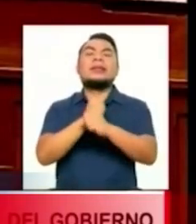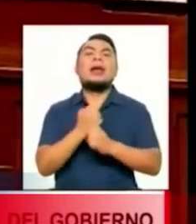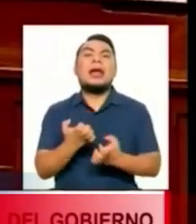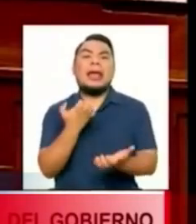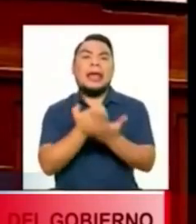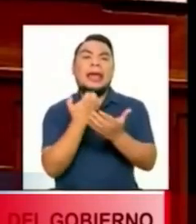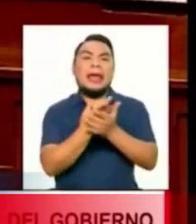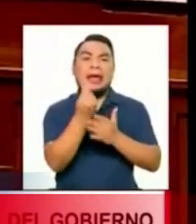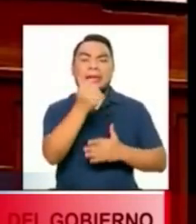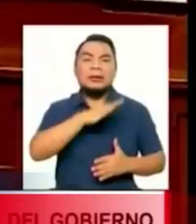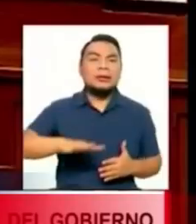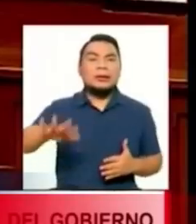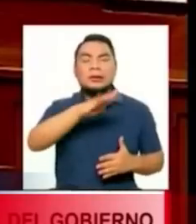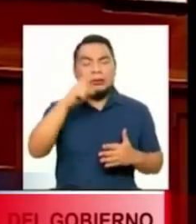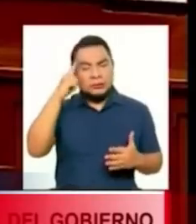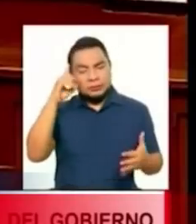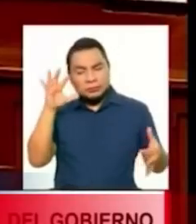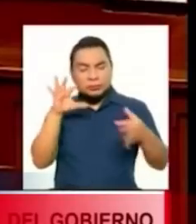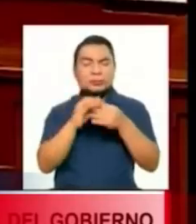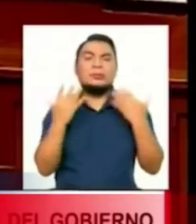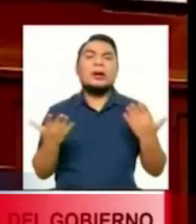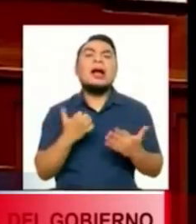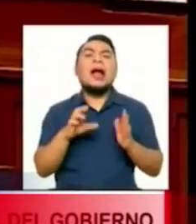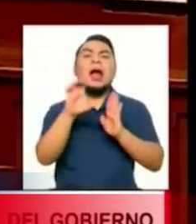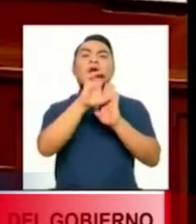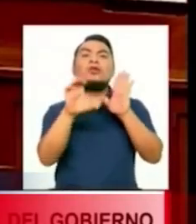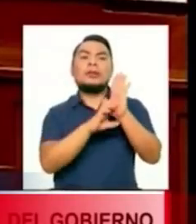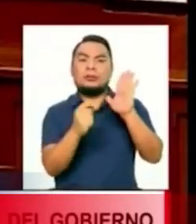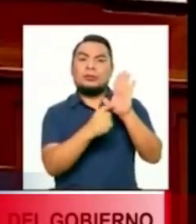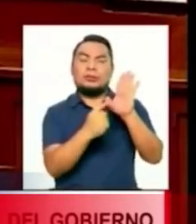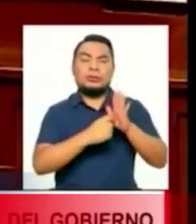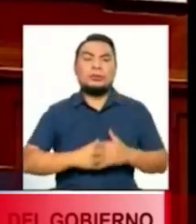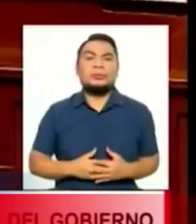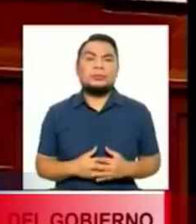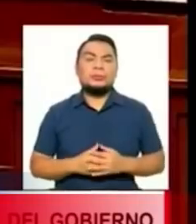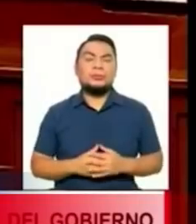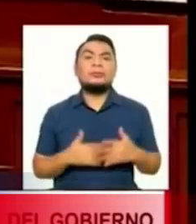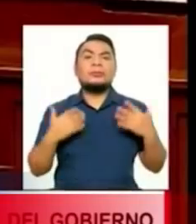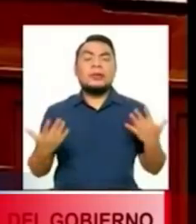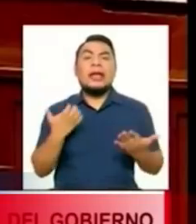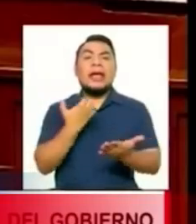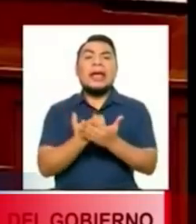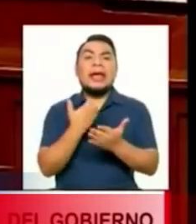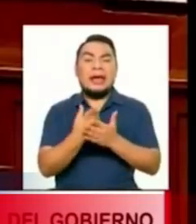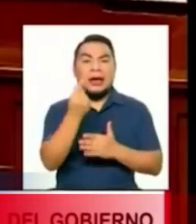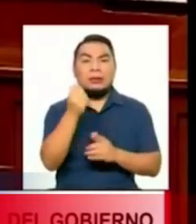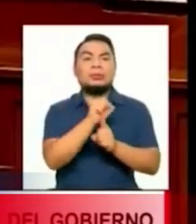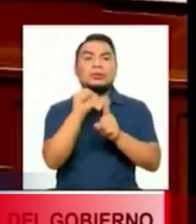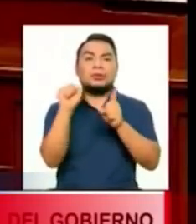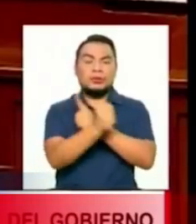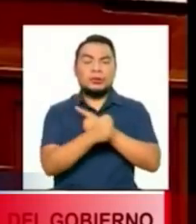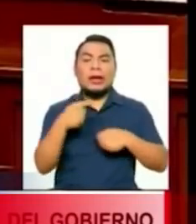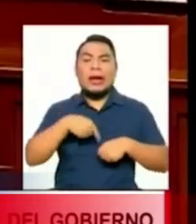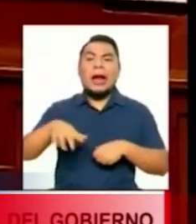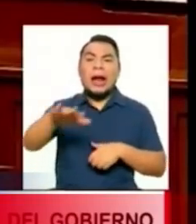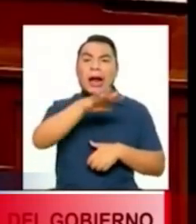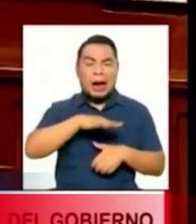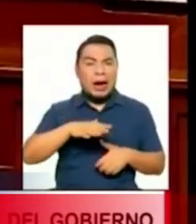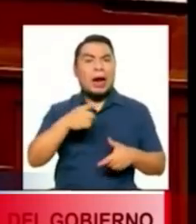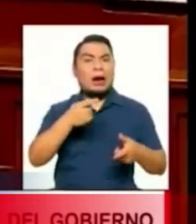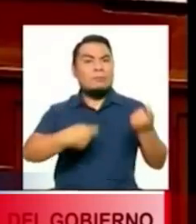sistema económico que está consagrado en nuestra Constitución, la economía social de